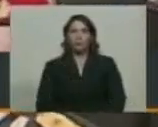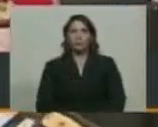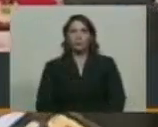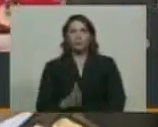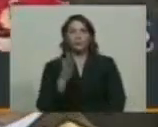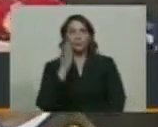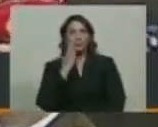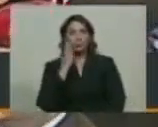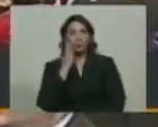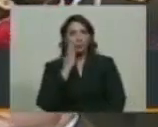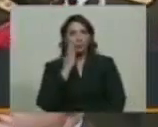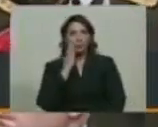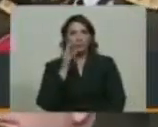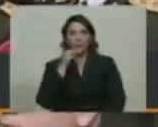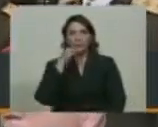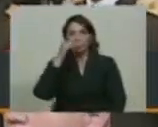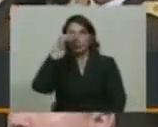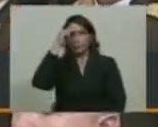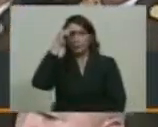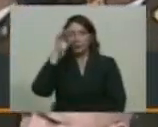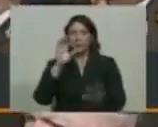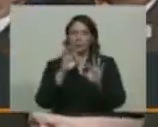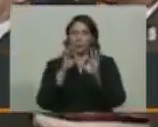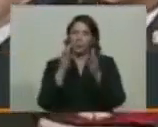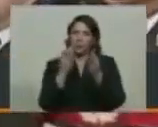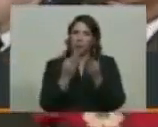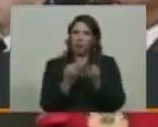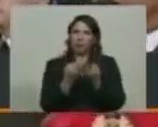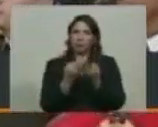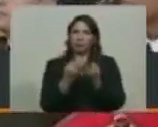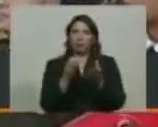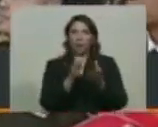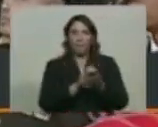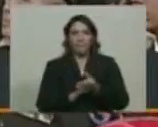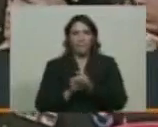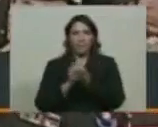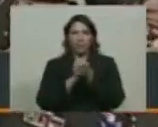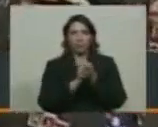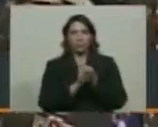madres, padres, familiares, amigos.